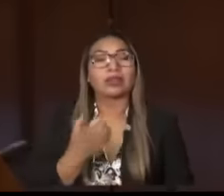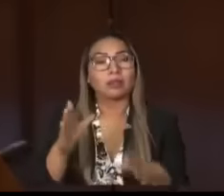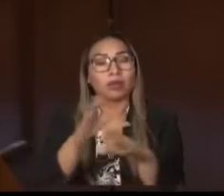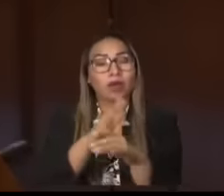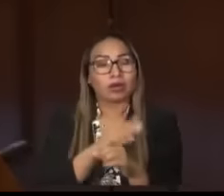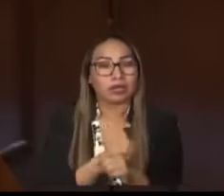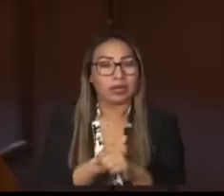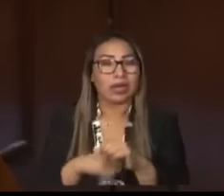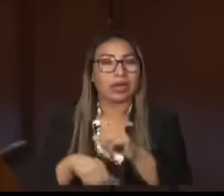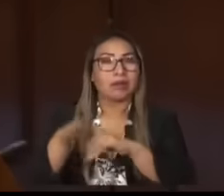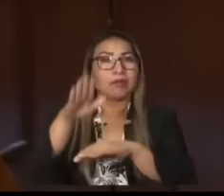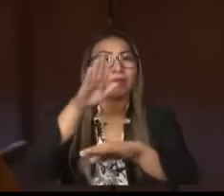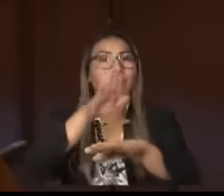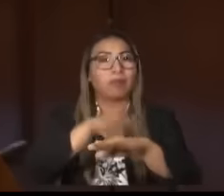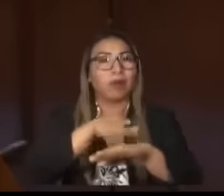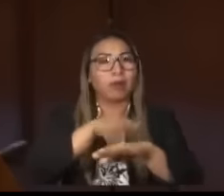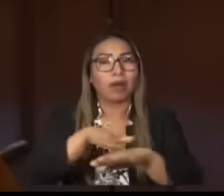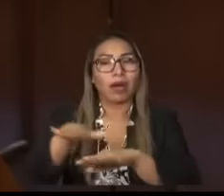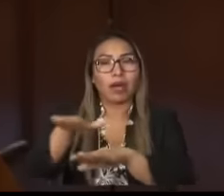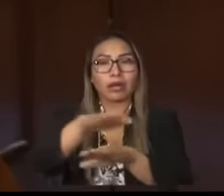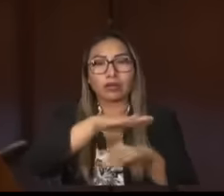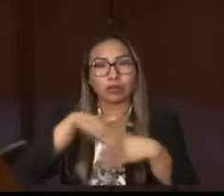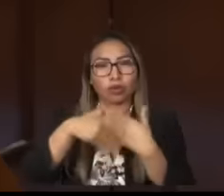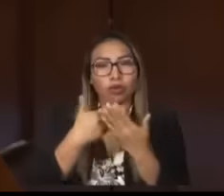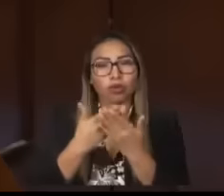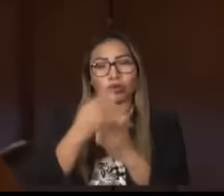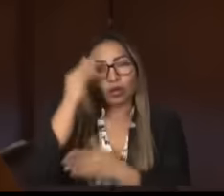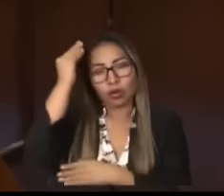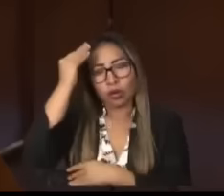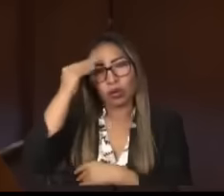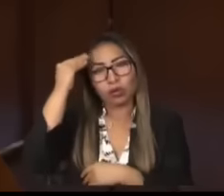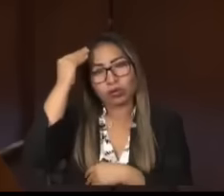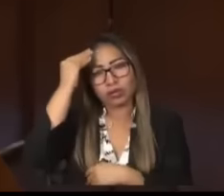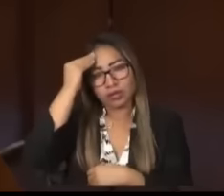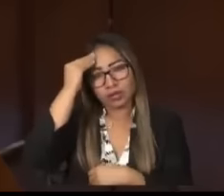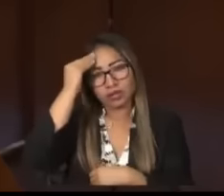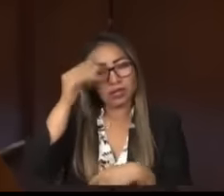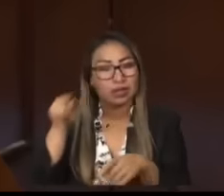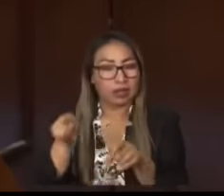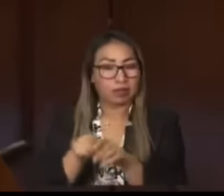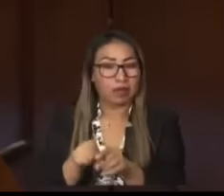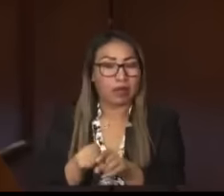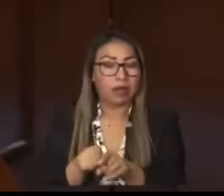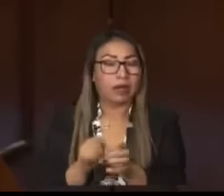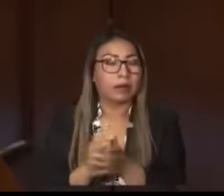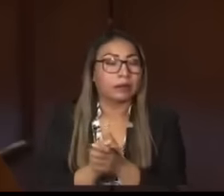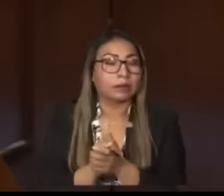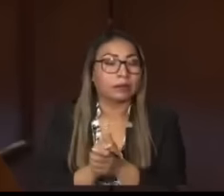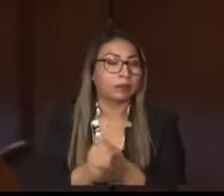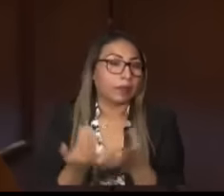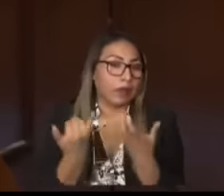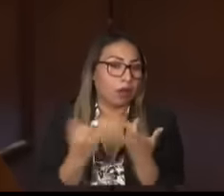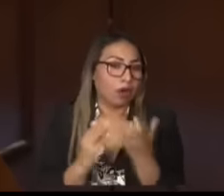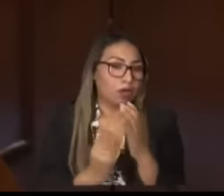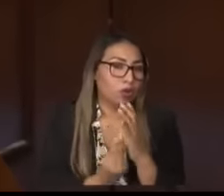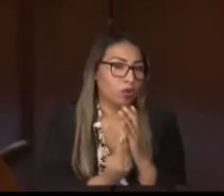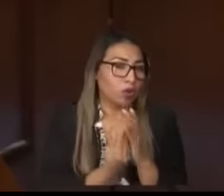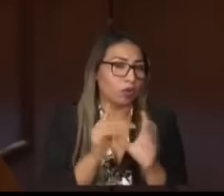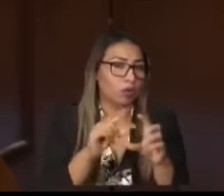llamado a la conciencia, a ustedes, legisladores. Ahora hay una bancada